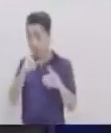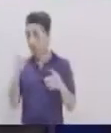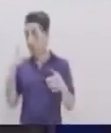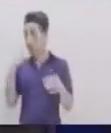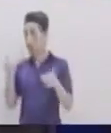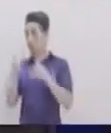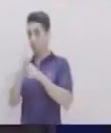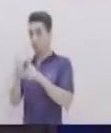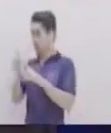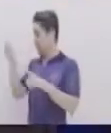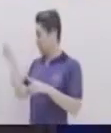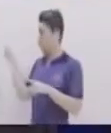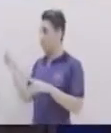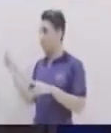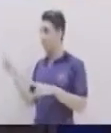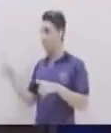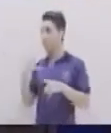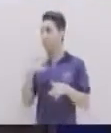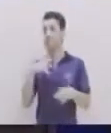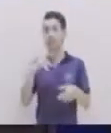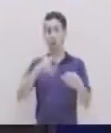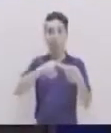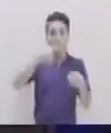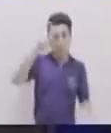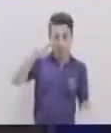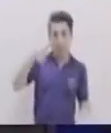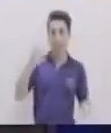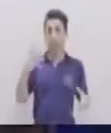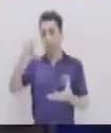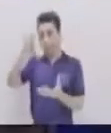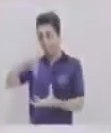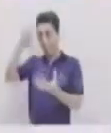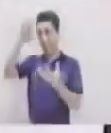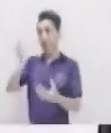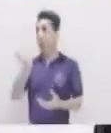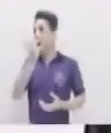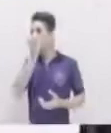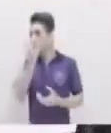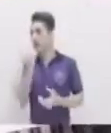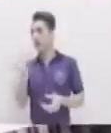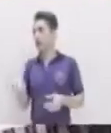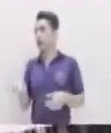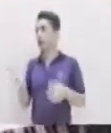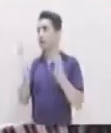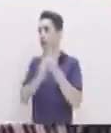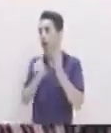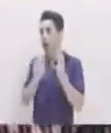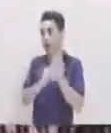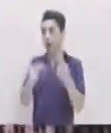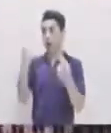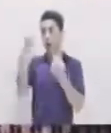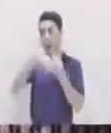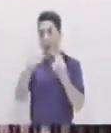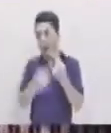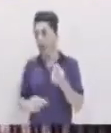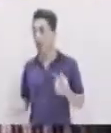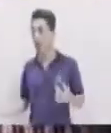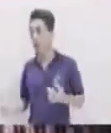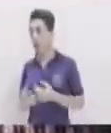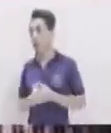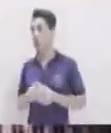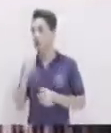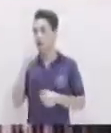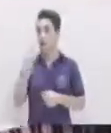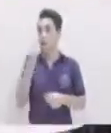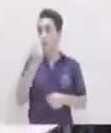acabo de hacer el día de hoy, donde representamos una botella, una pera, una manzana, una naranja, dos bananos y lo